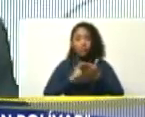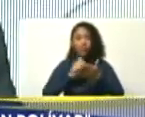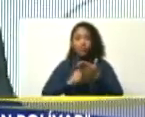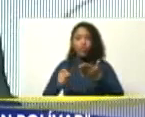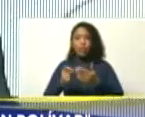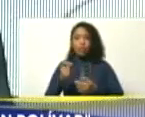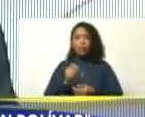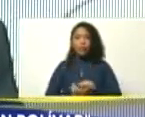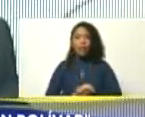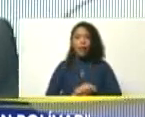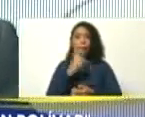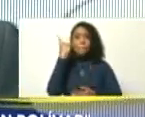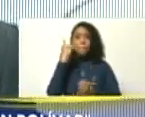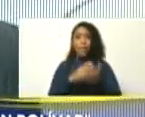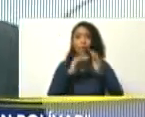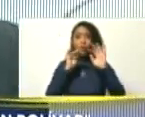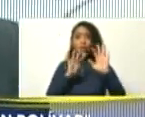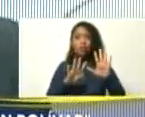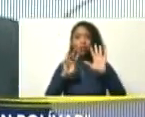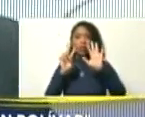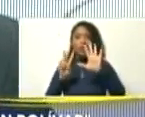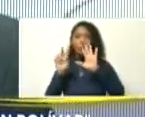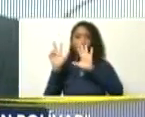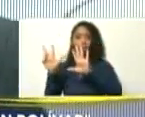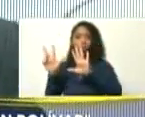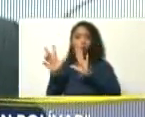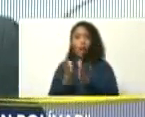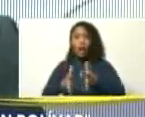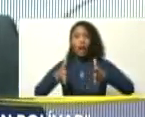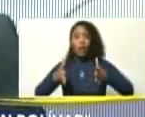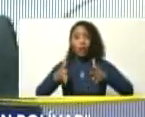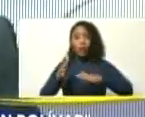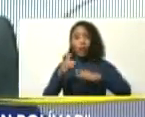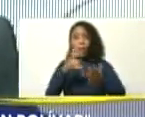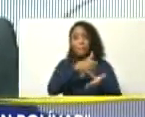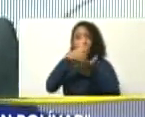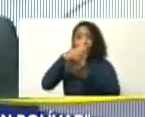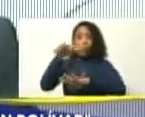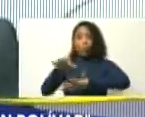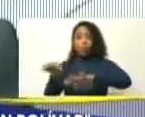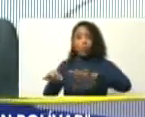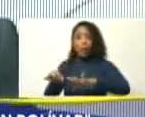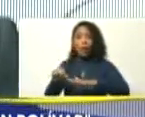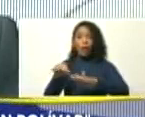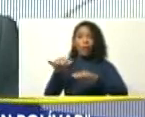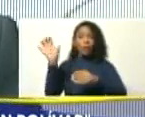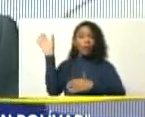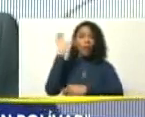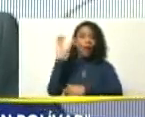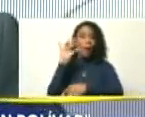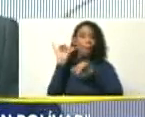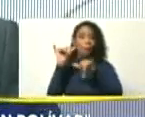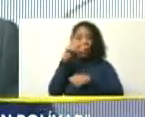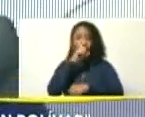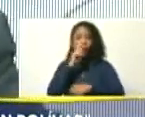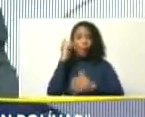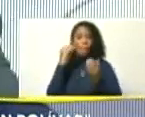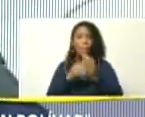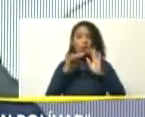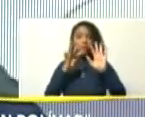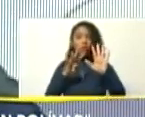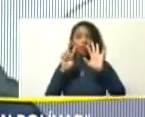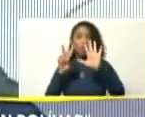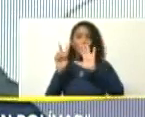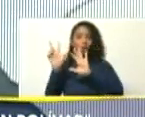el 78 y ganador del Premio Municipal de Poesía de la ciudad de Caracas ese mismo año, se anunciaba una